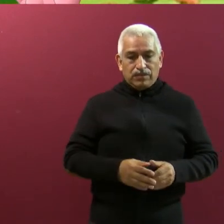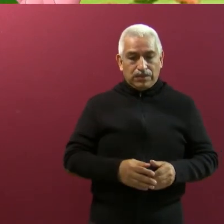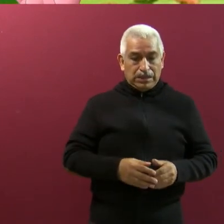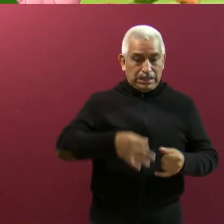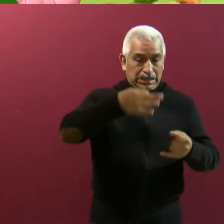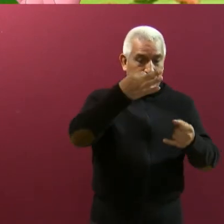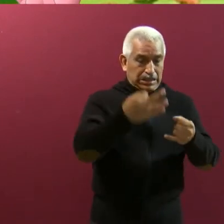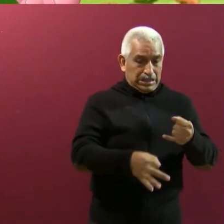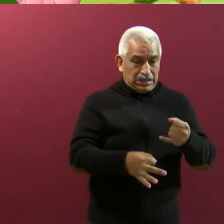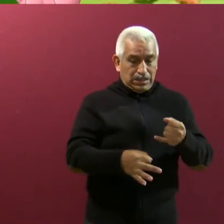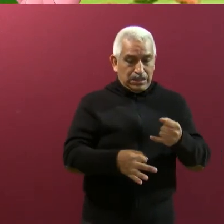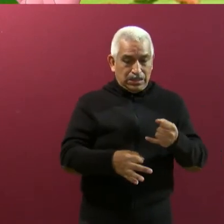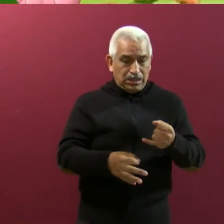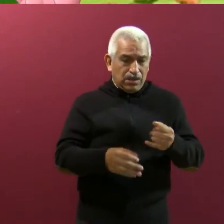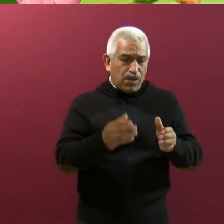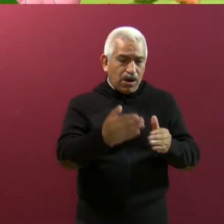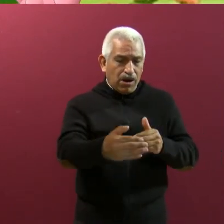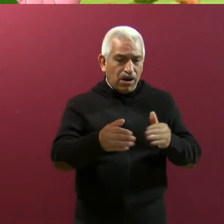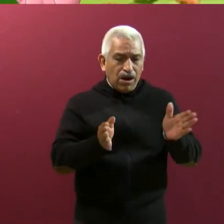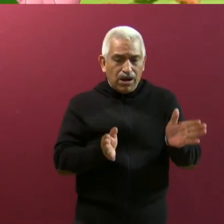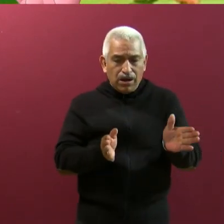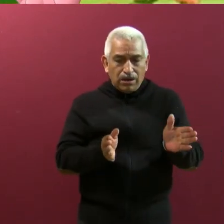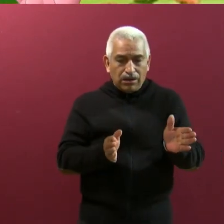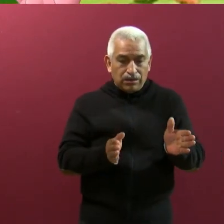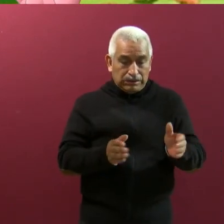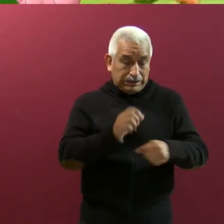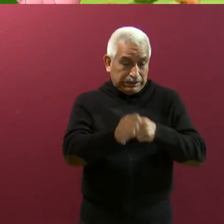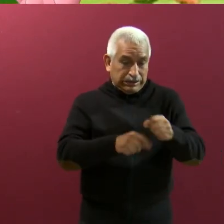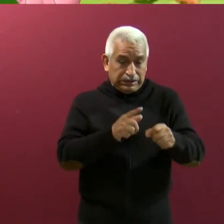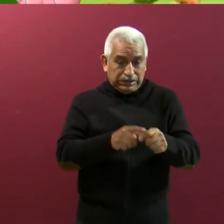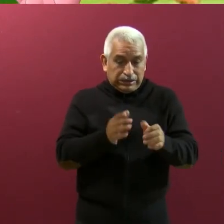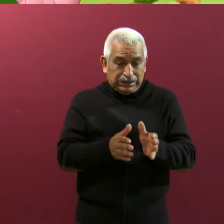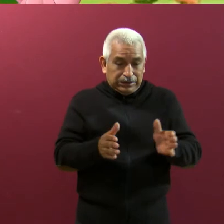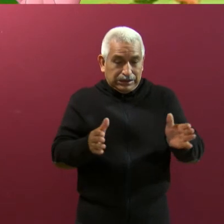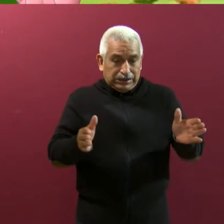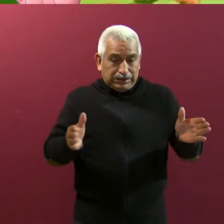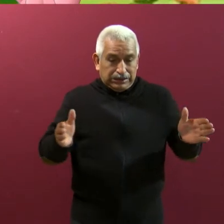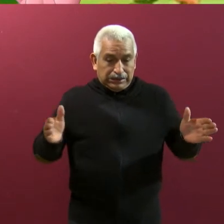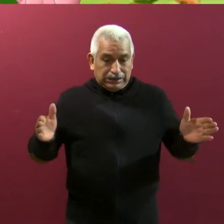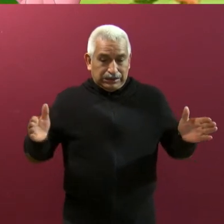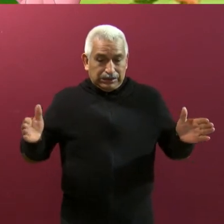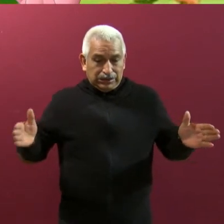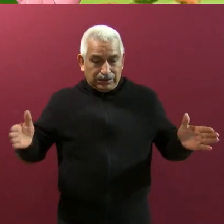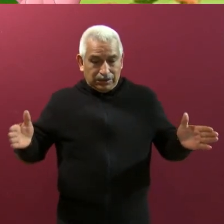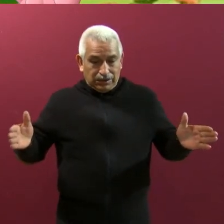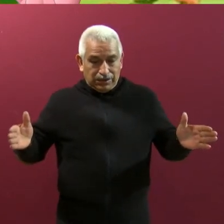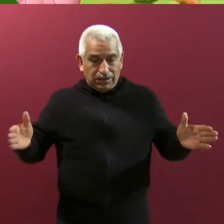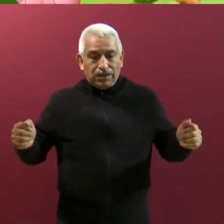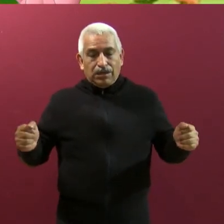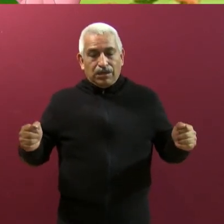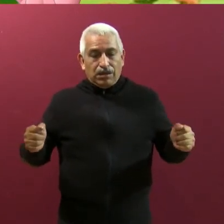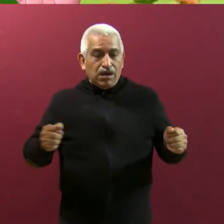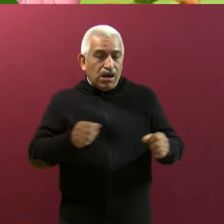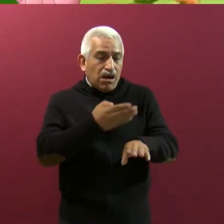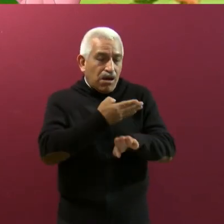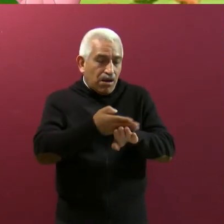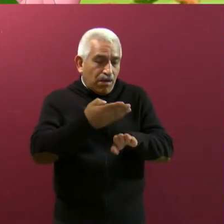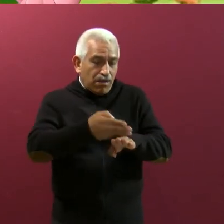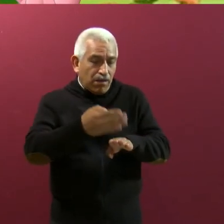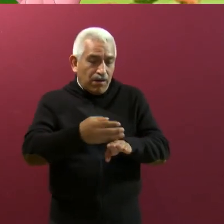cajita, nuestro animal es muy grande. Es de color blanco, tiene